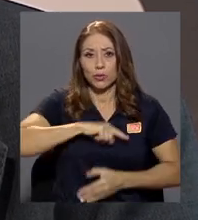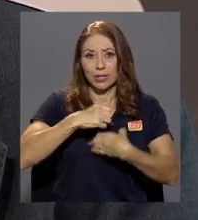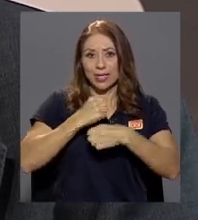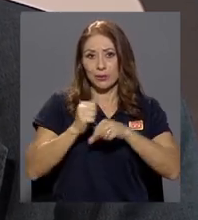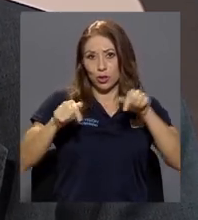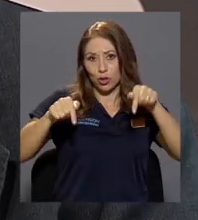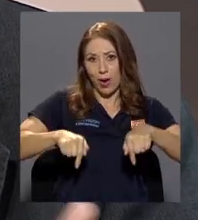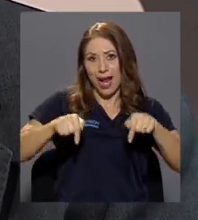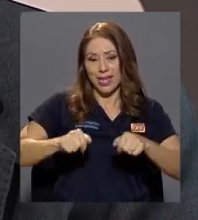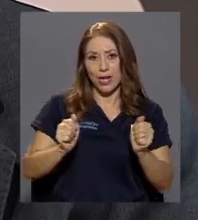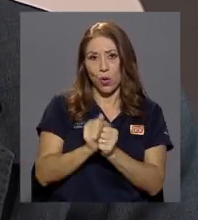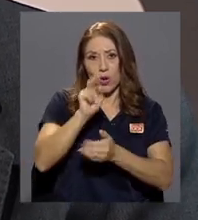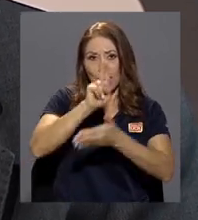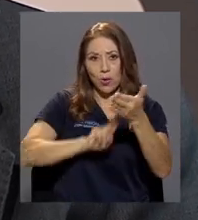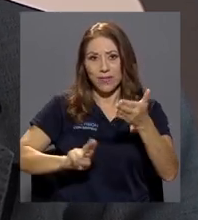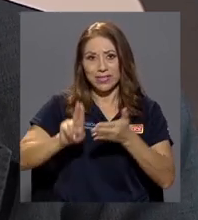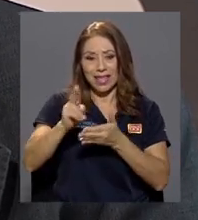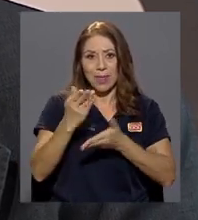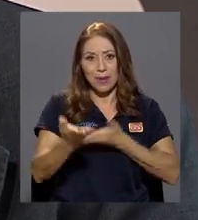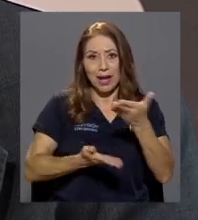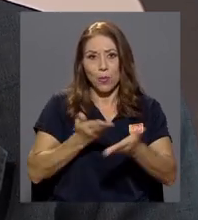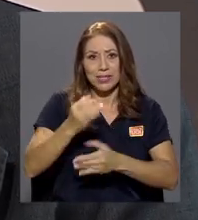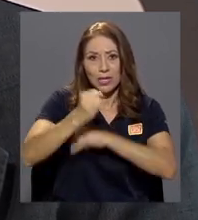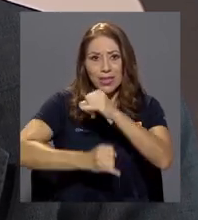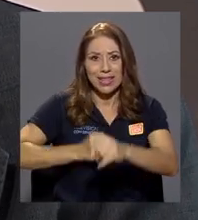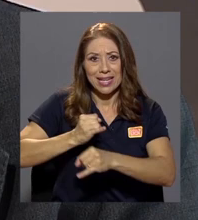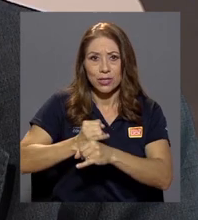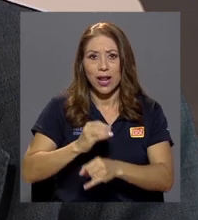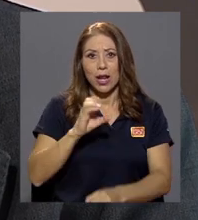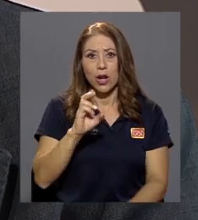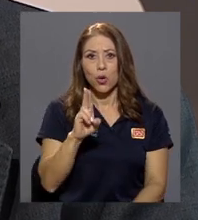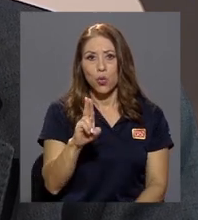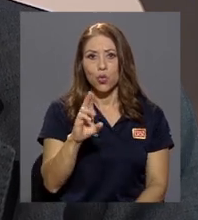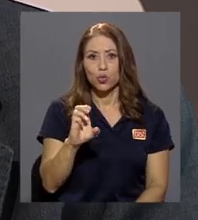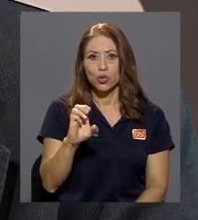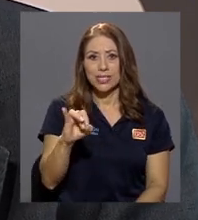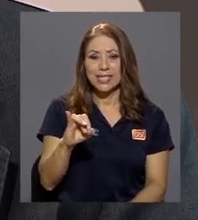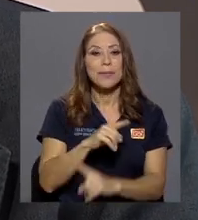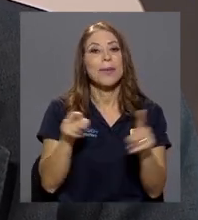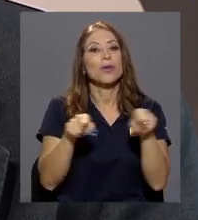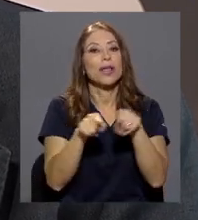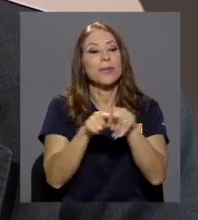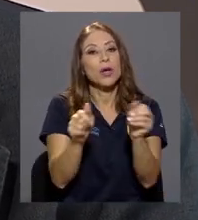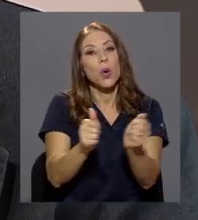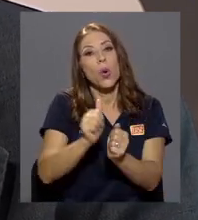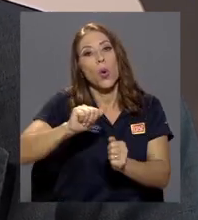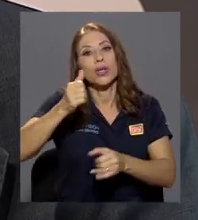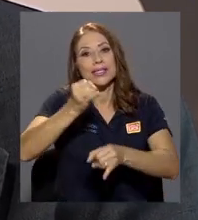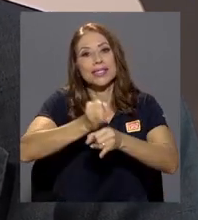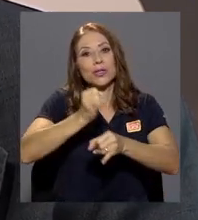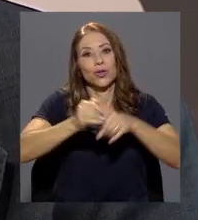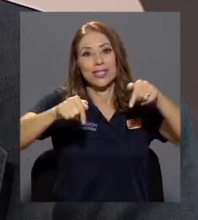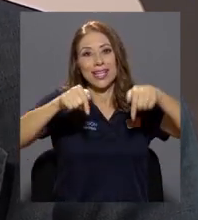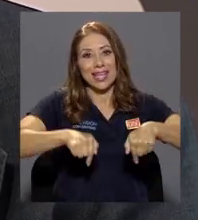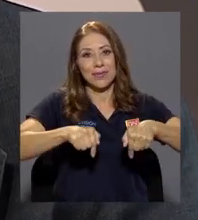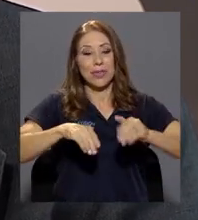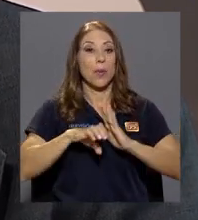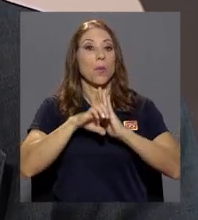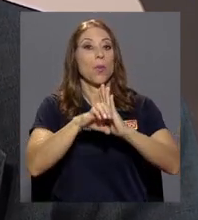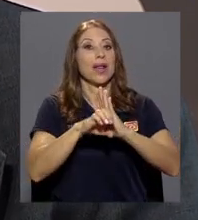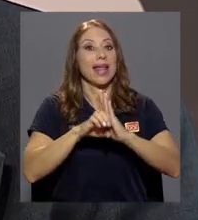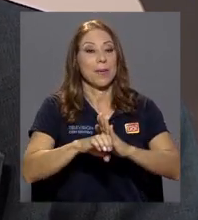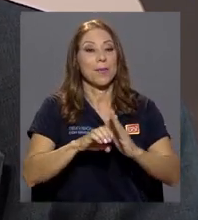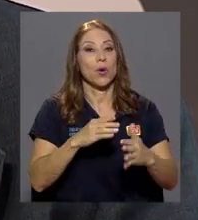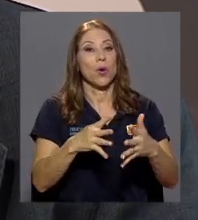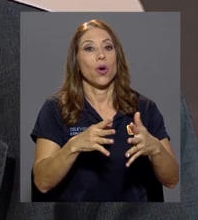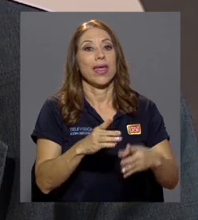hemos realizado aquí con la universidad para la cooperación internacional con la uci pero también con otras instituciones de aquí como la defensa